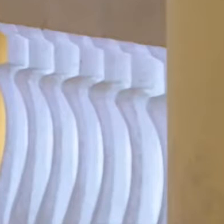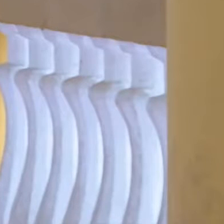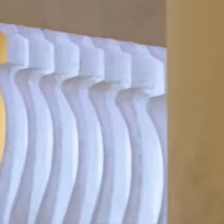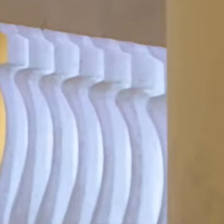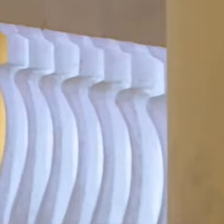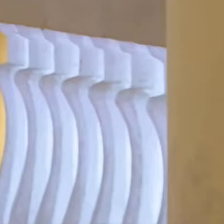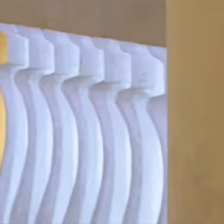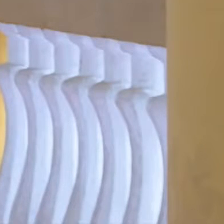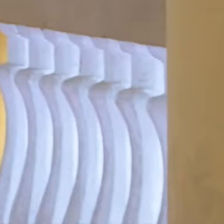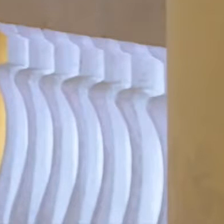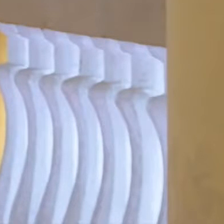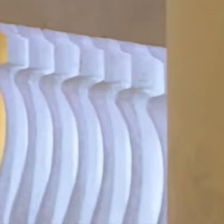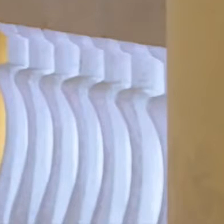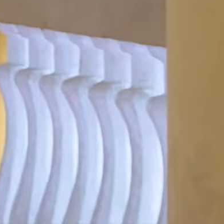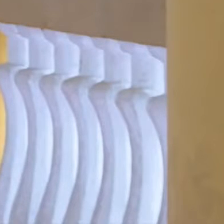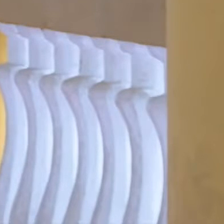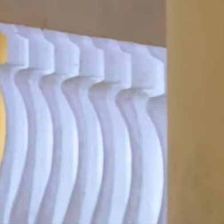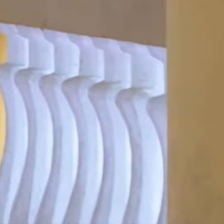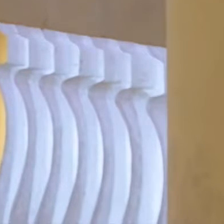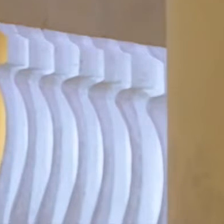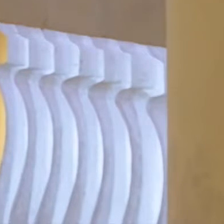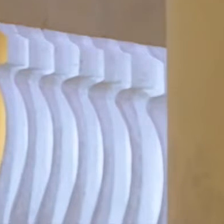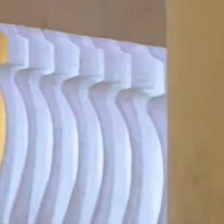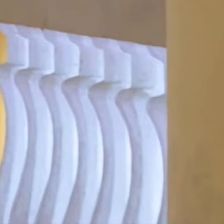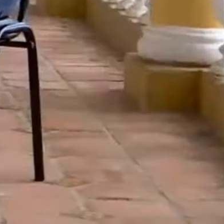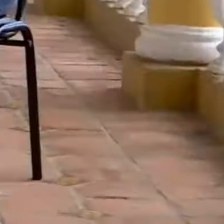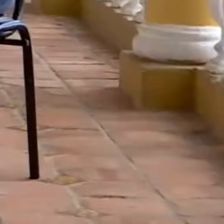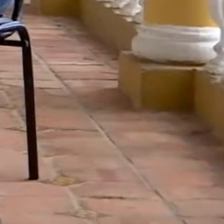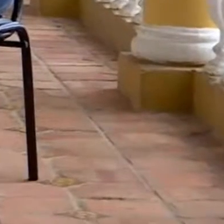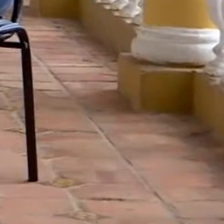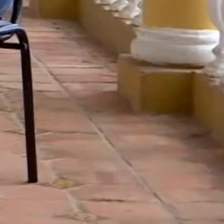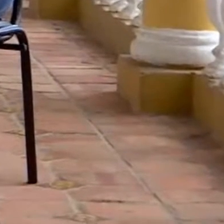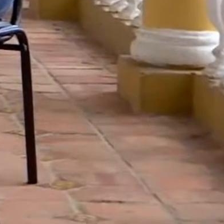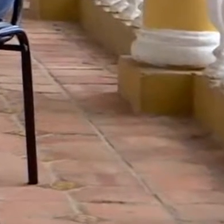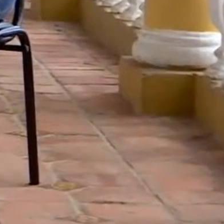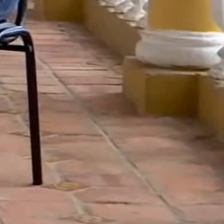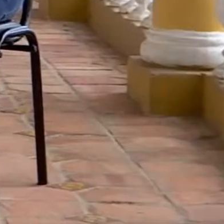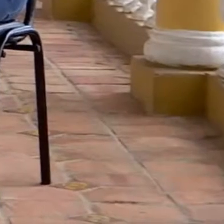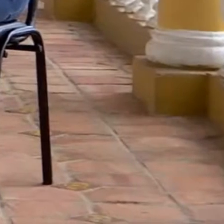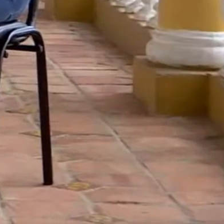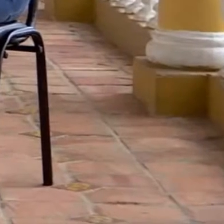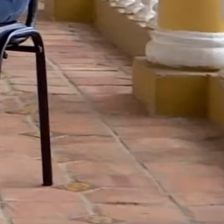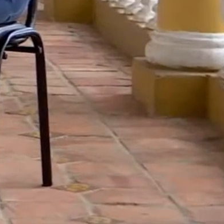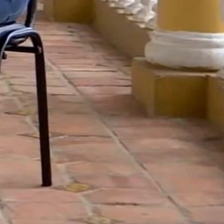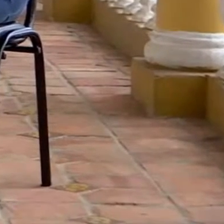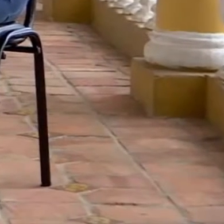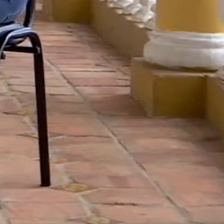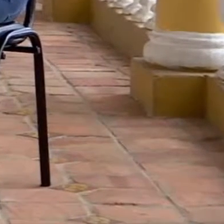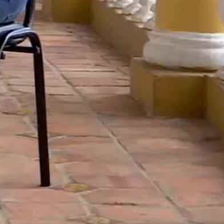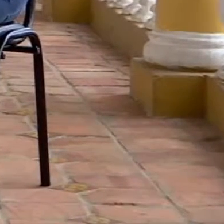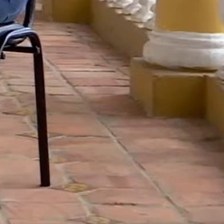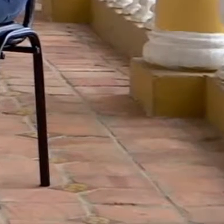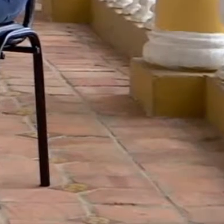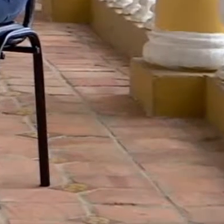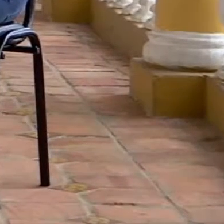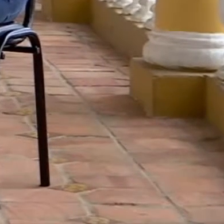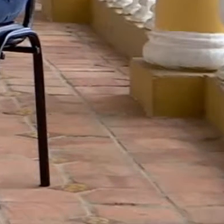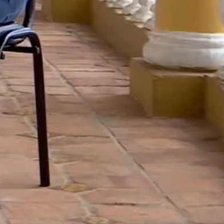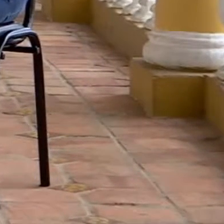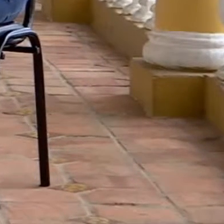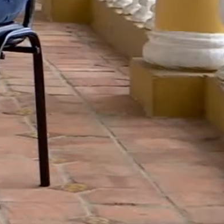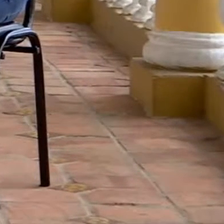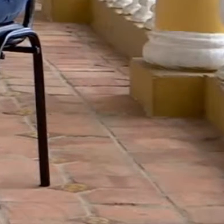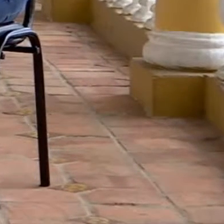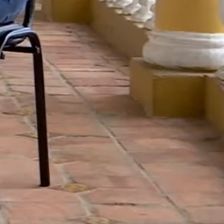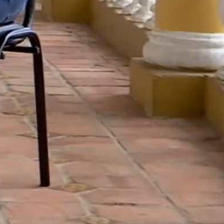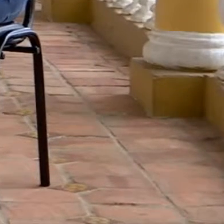televidentes de corriente de noticias y muy contento de estar con ustedes en este programa agenda apretada pero bueno hoy domingo tampoco